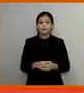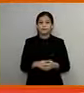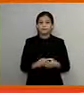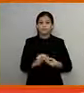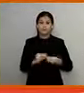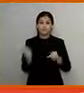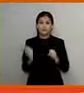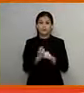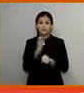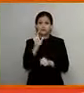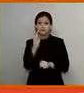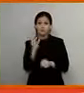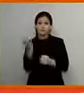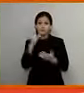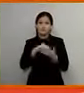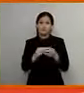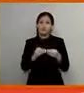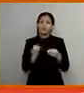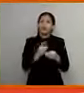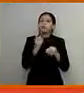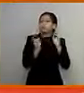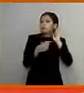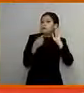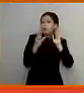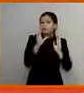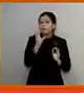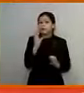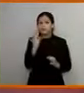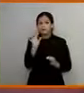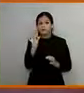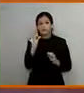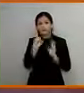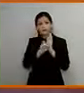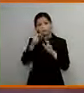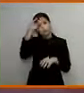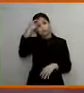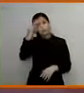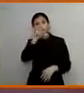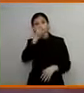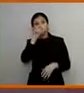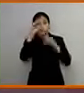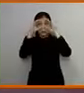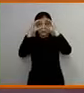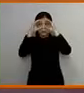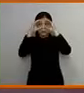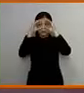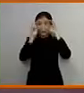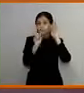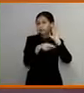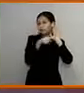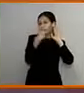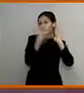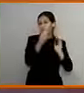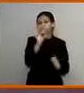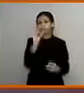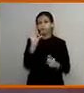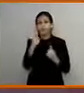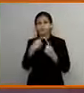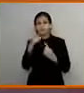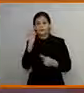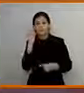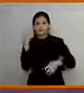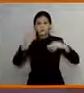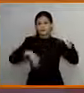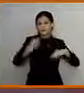Y este es el 6, número ganador para la diaria 89 con su símbolo de sueños búho y para más uno, 89 más 6. Muchas